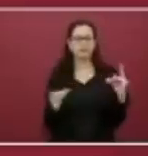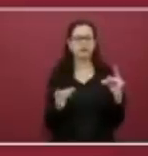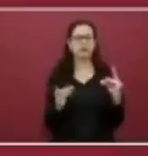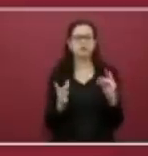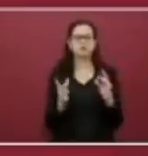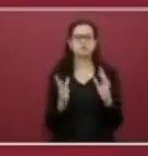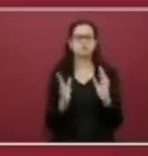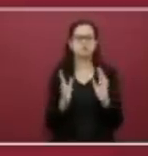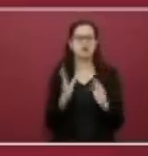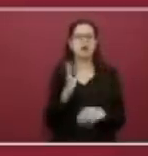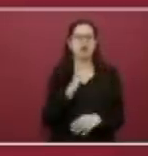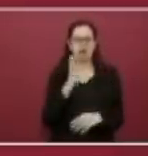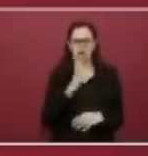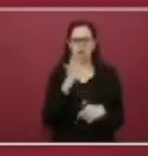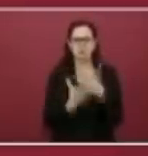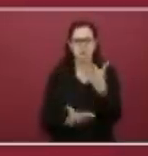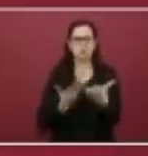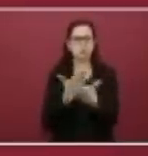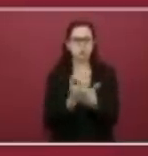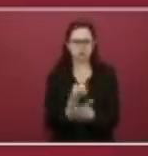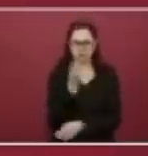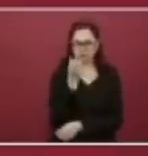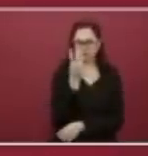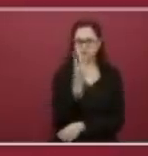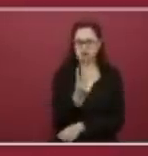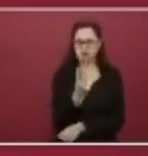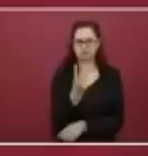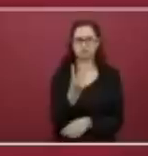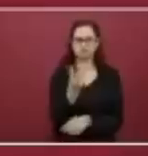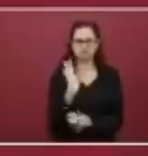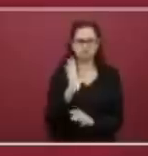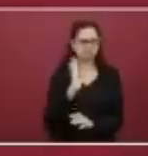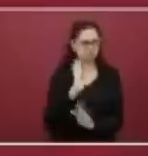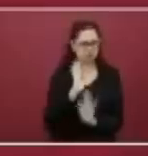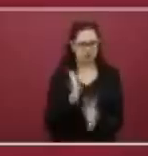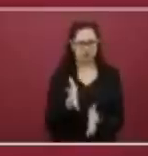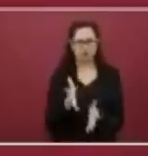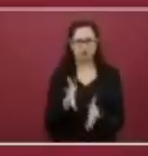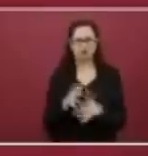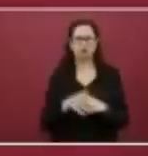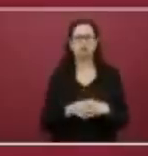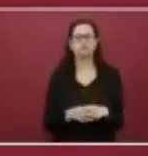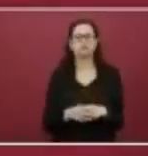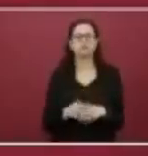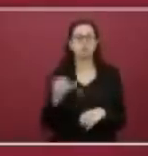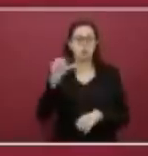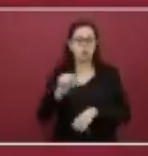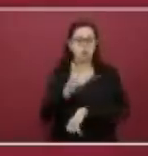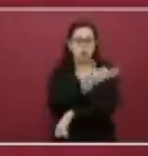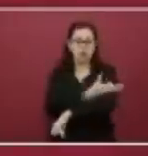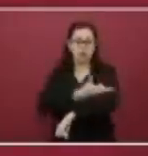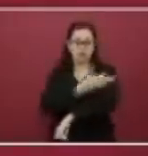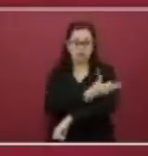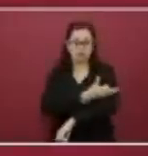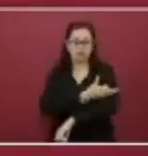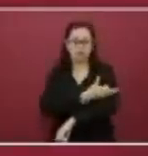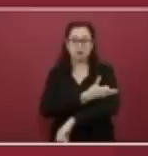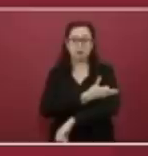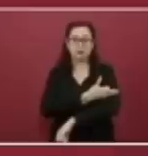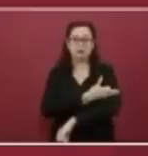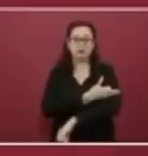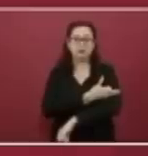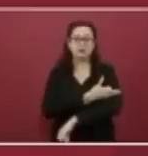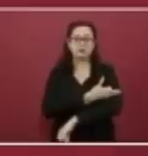terna y hoy por la tarde se va